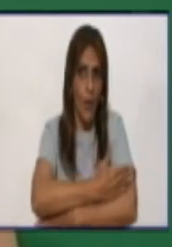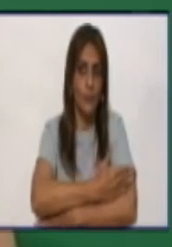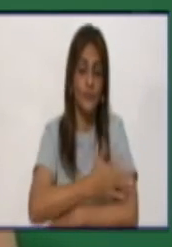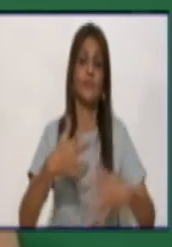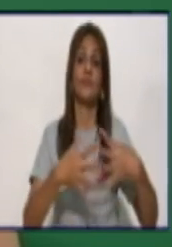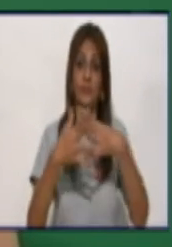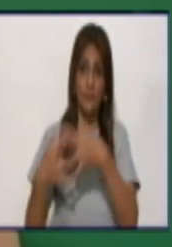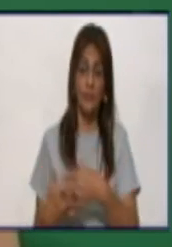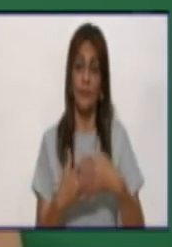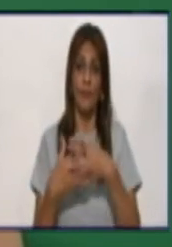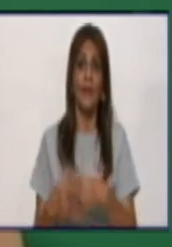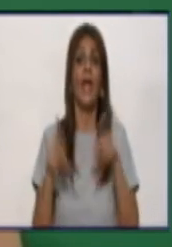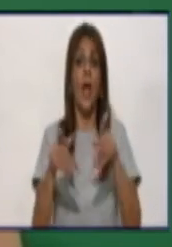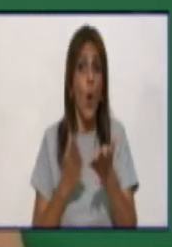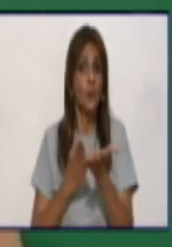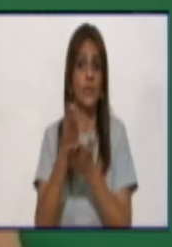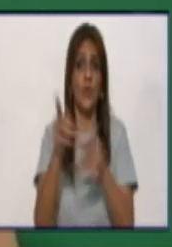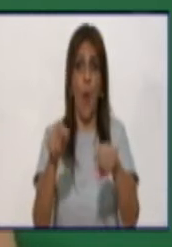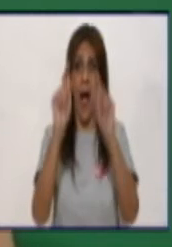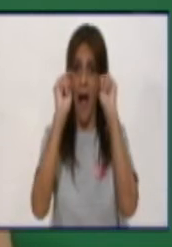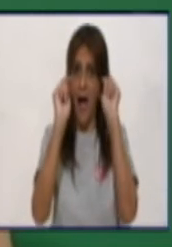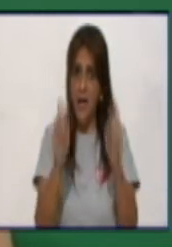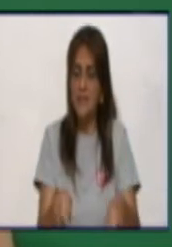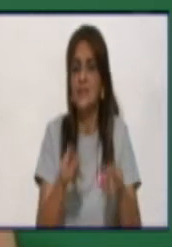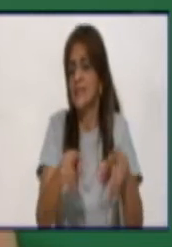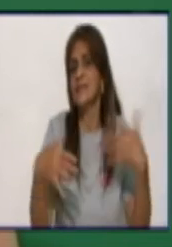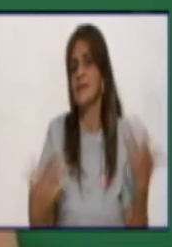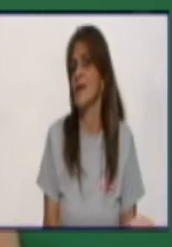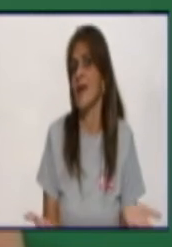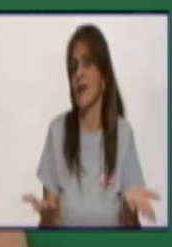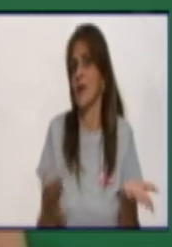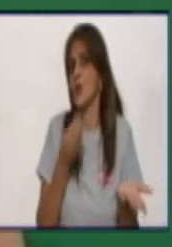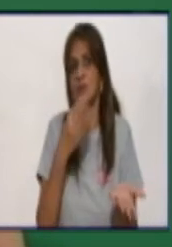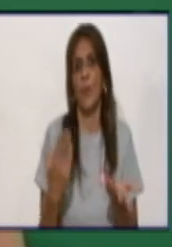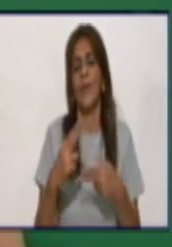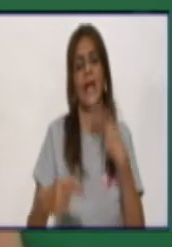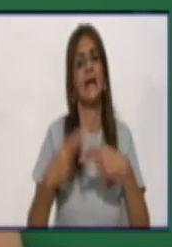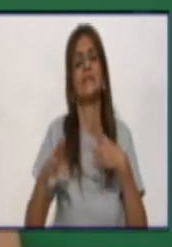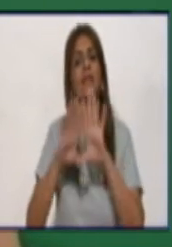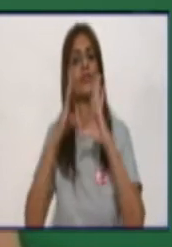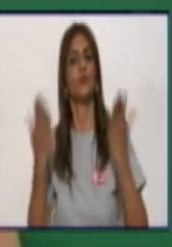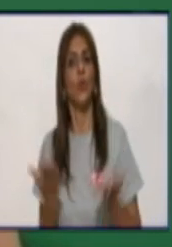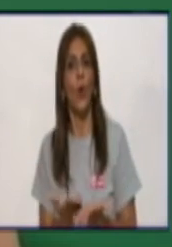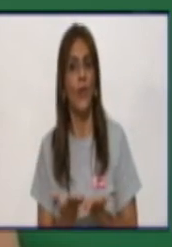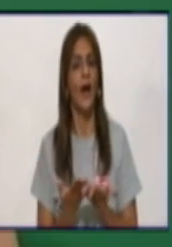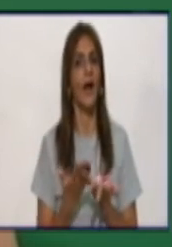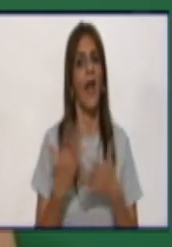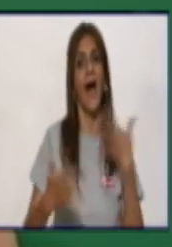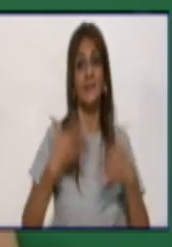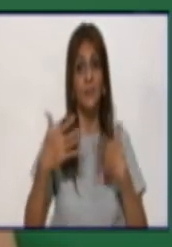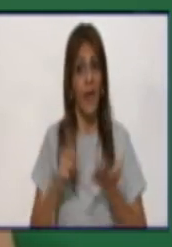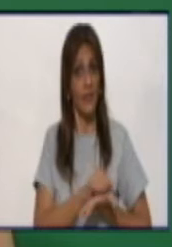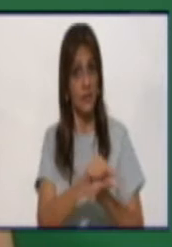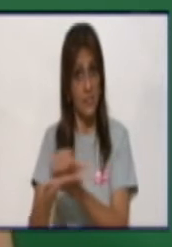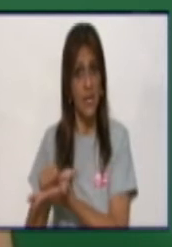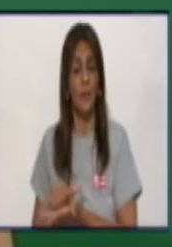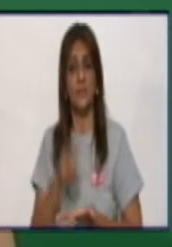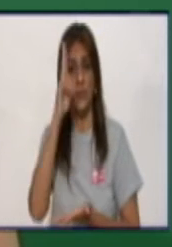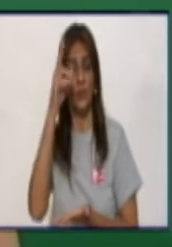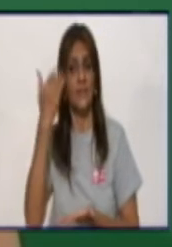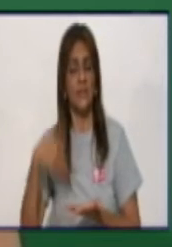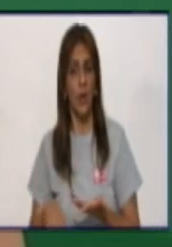presente y que matiza todas nuestras actividades en el orden de la gestión las compras y la importación de muchos recursos